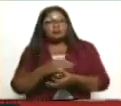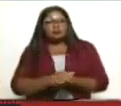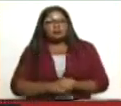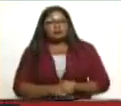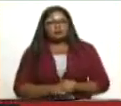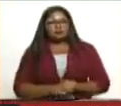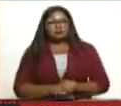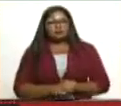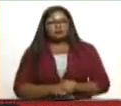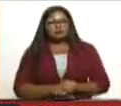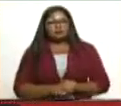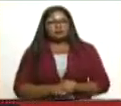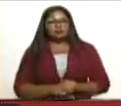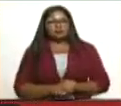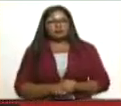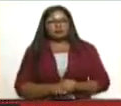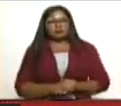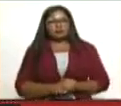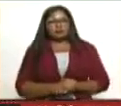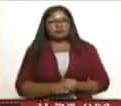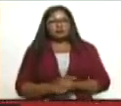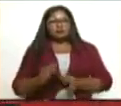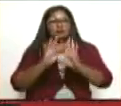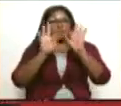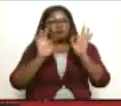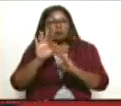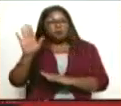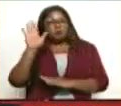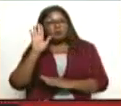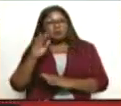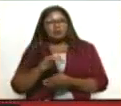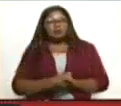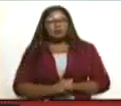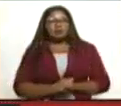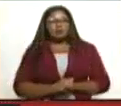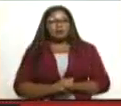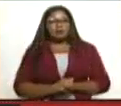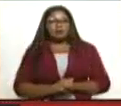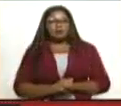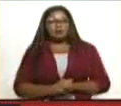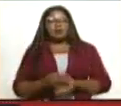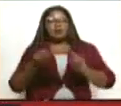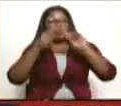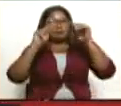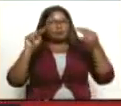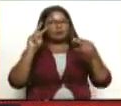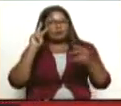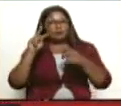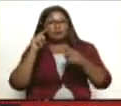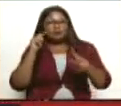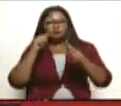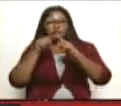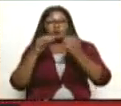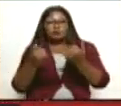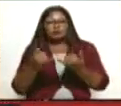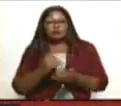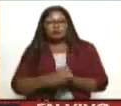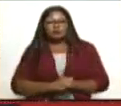y de manera comprometida. La paz no es una opción